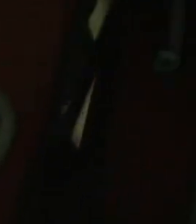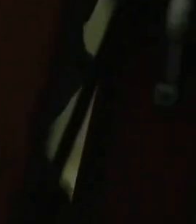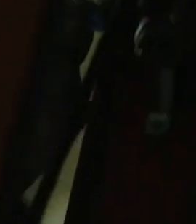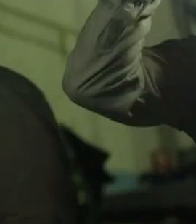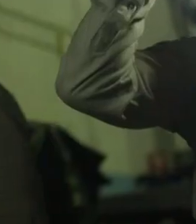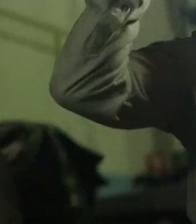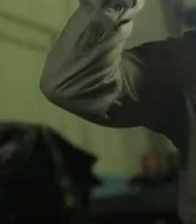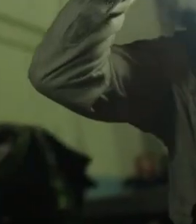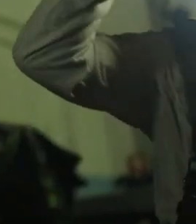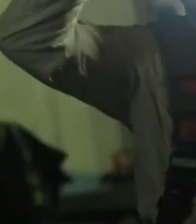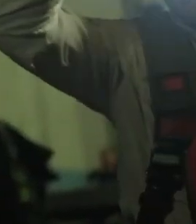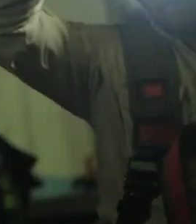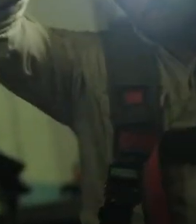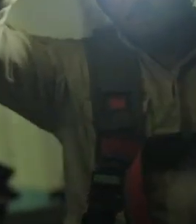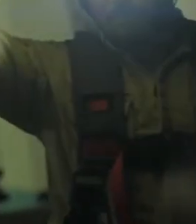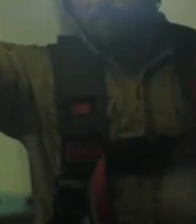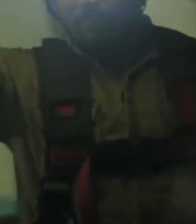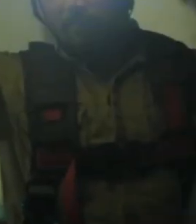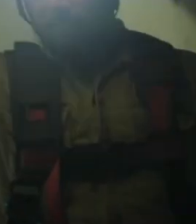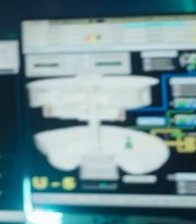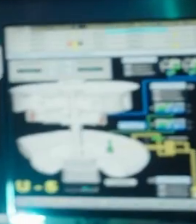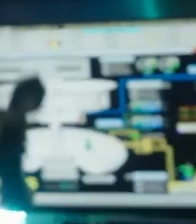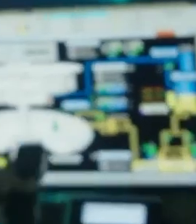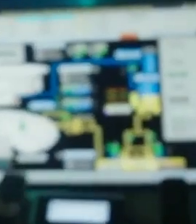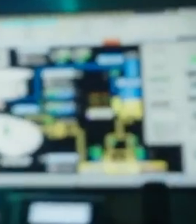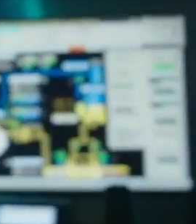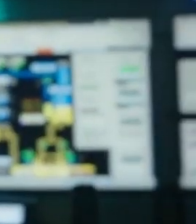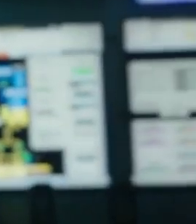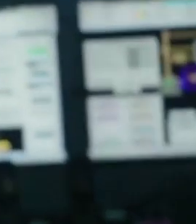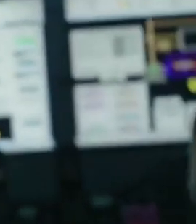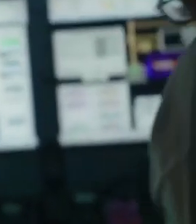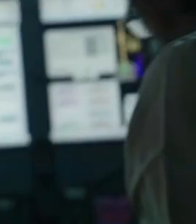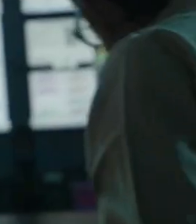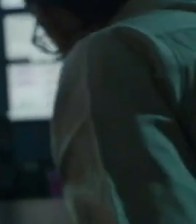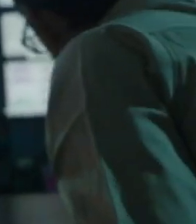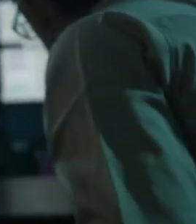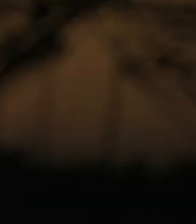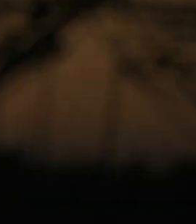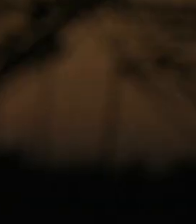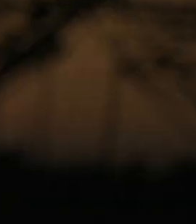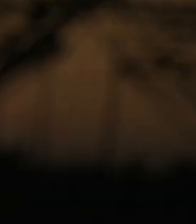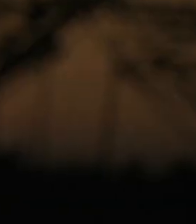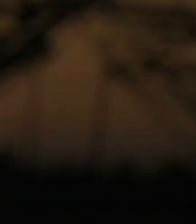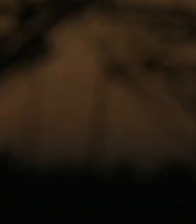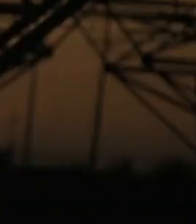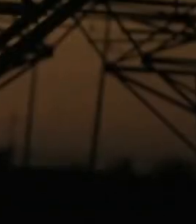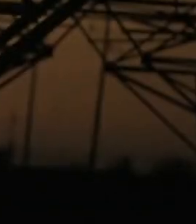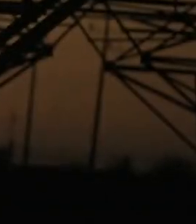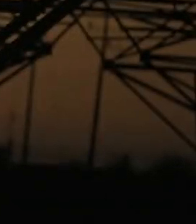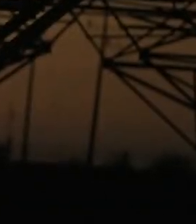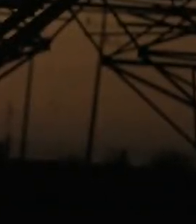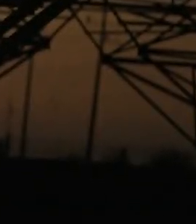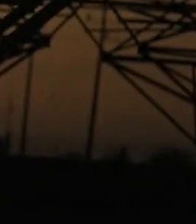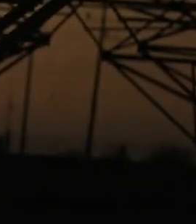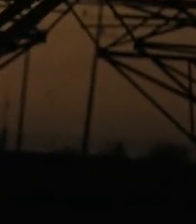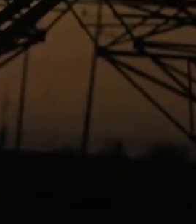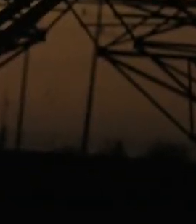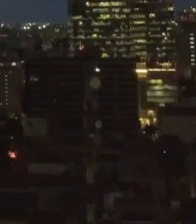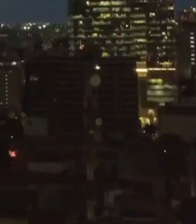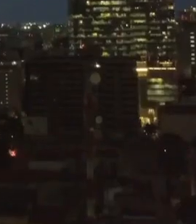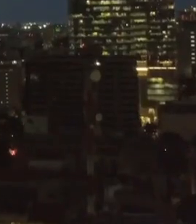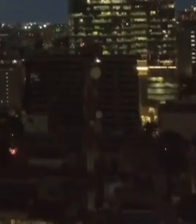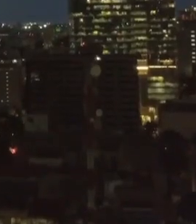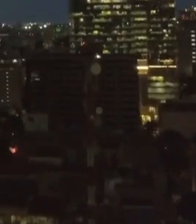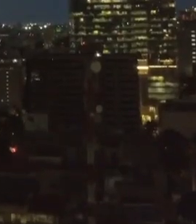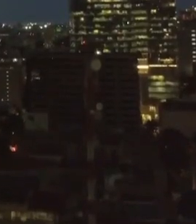CFE continúa trabajando para fortalecer su infraestructura eléctrica, desde su parque de generación hasta sus líneas de transmisión y distribución, con